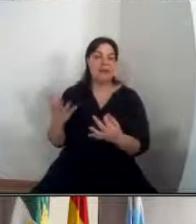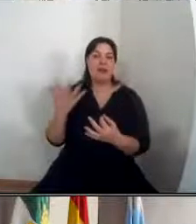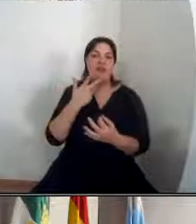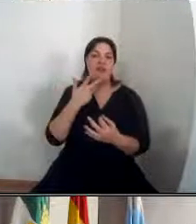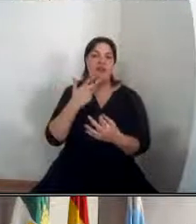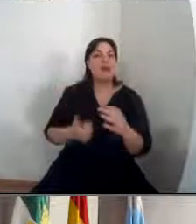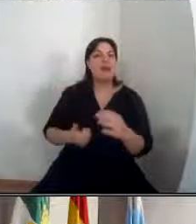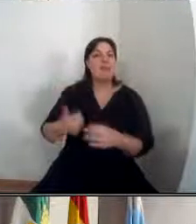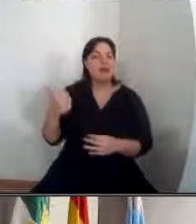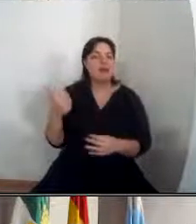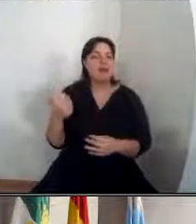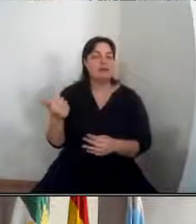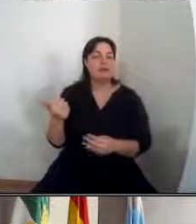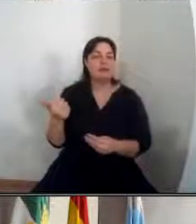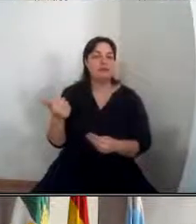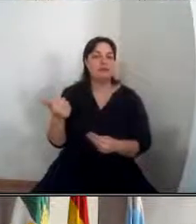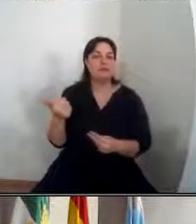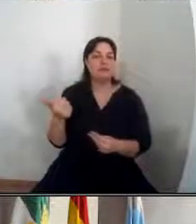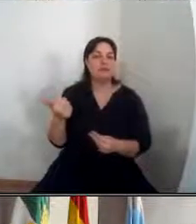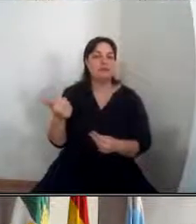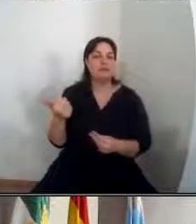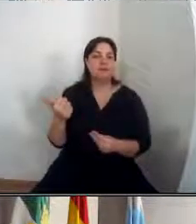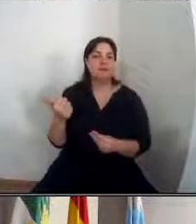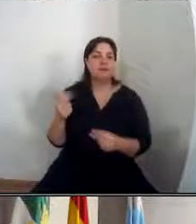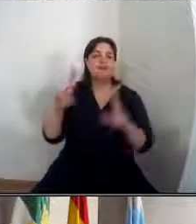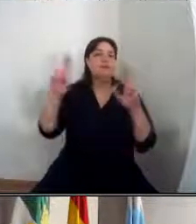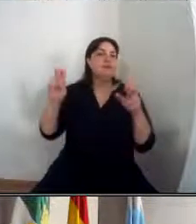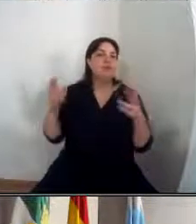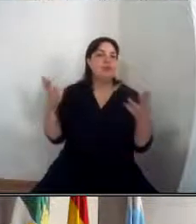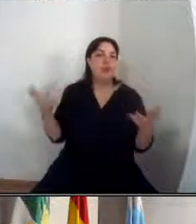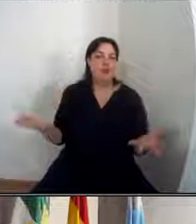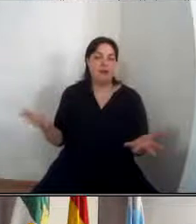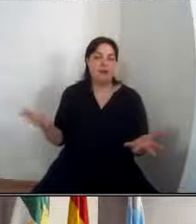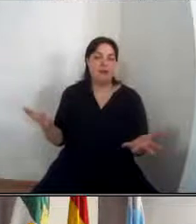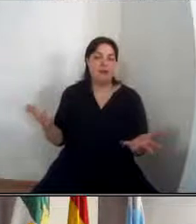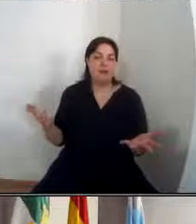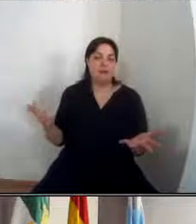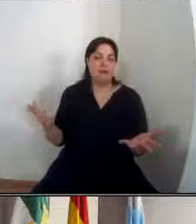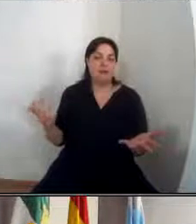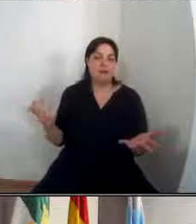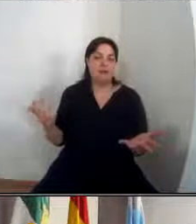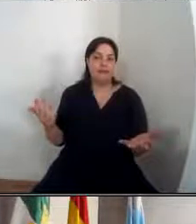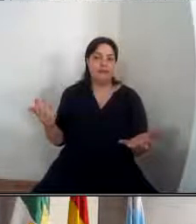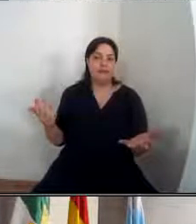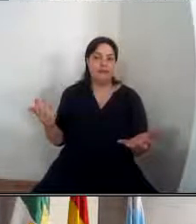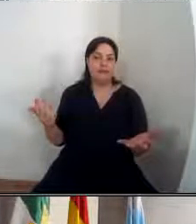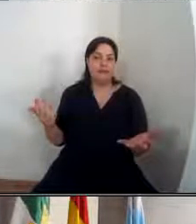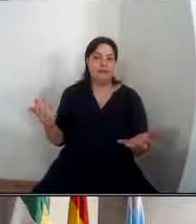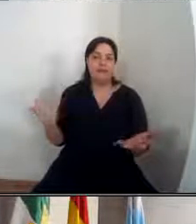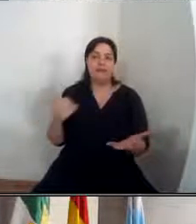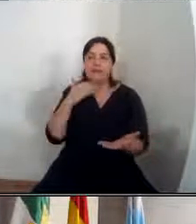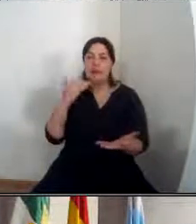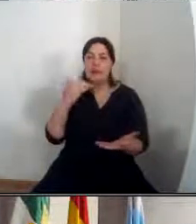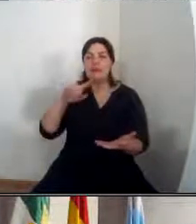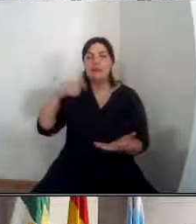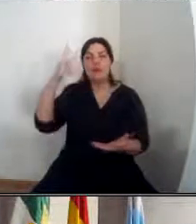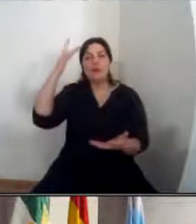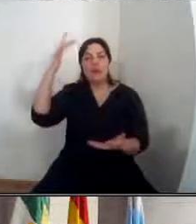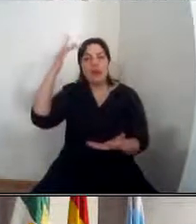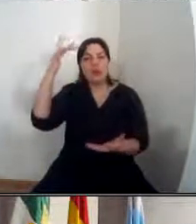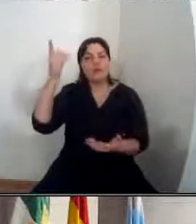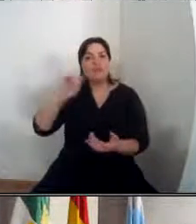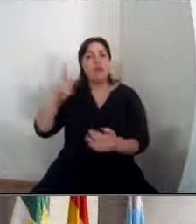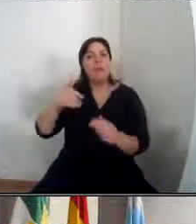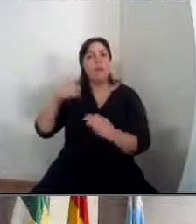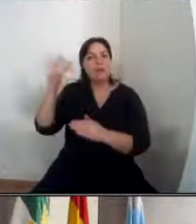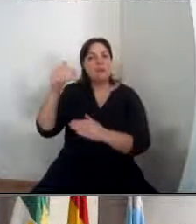conocimiento de algo que representa mucho más de lo que nos imaginamos. Representa el